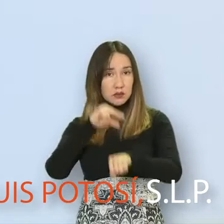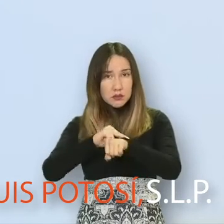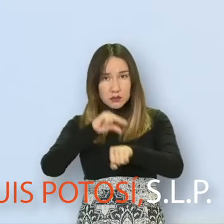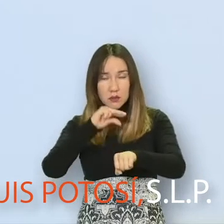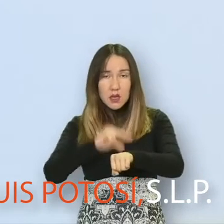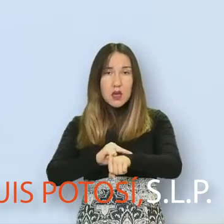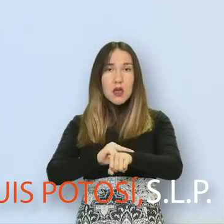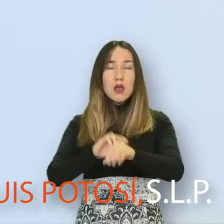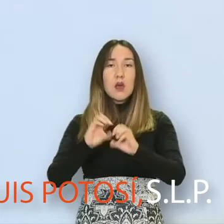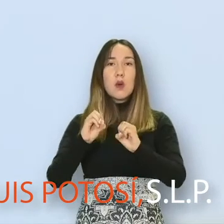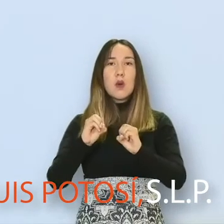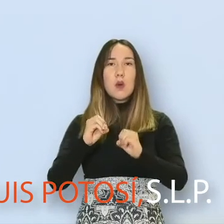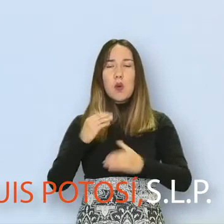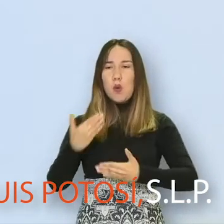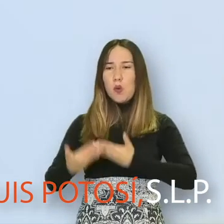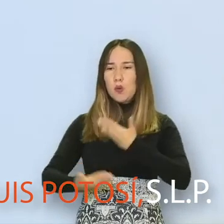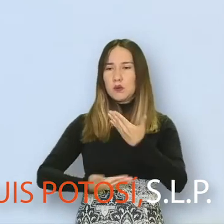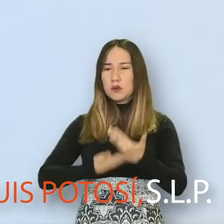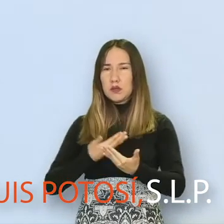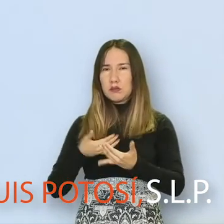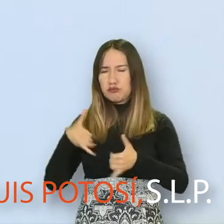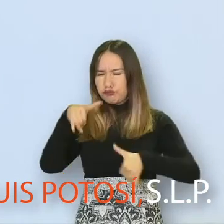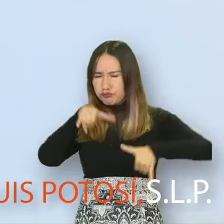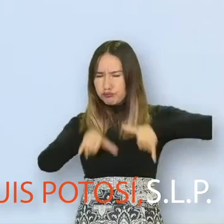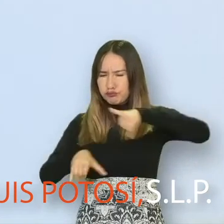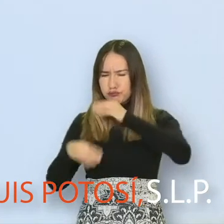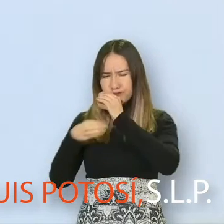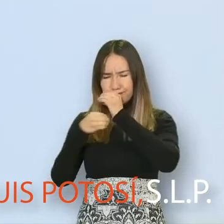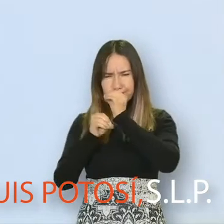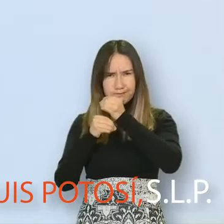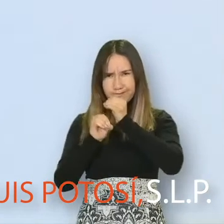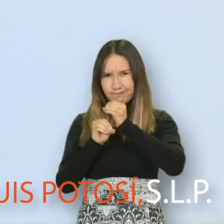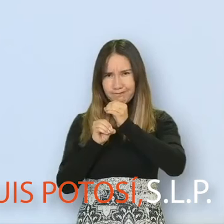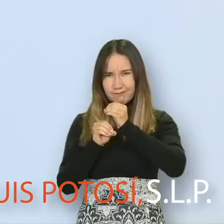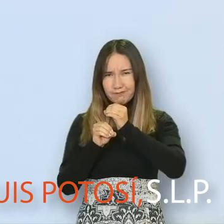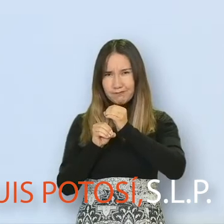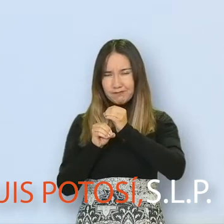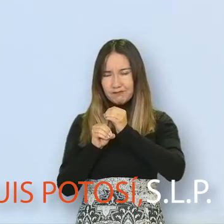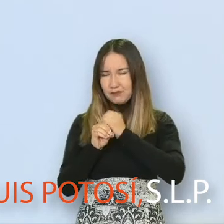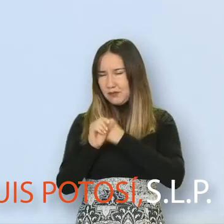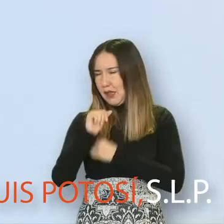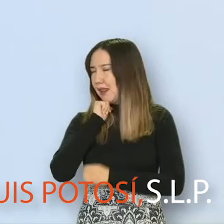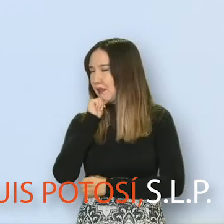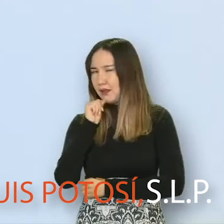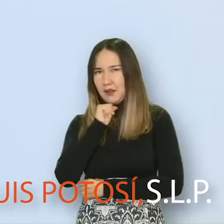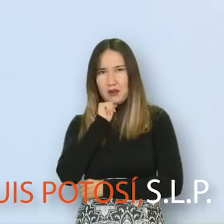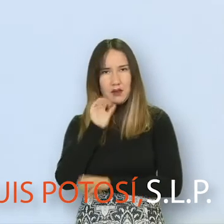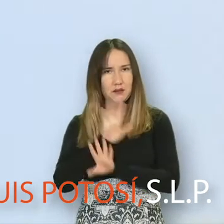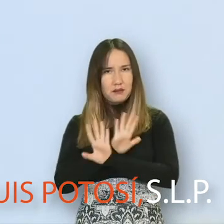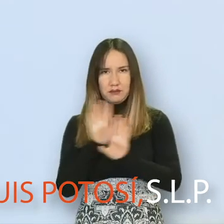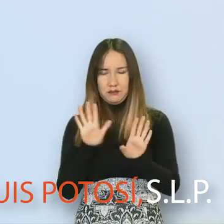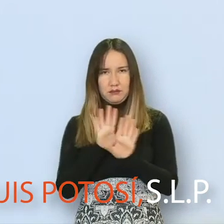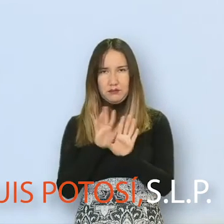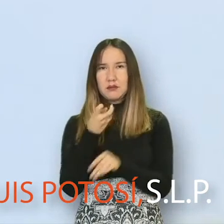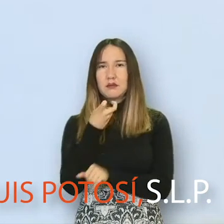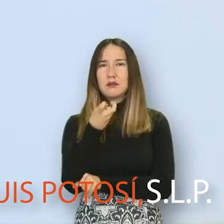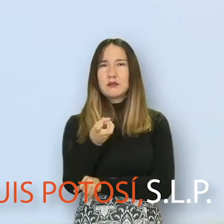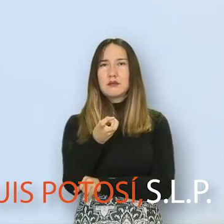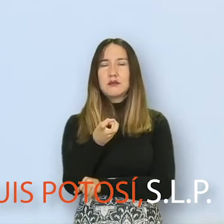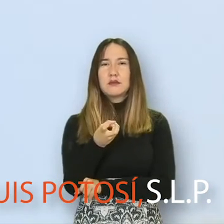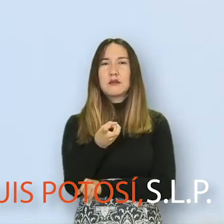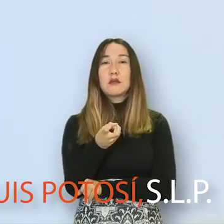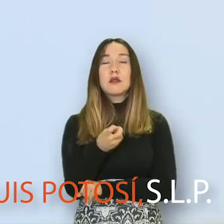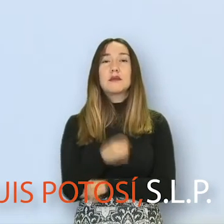inclusive con la prestación de servicios de laboratorios de análisis a través de algún diagnóstico. De tal manera que